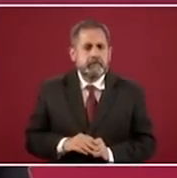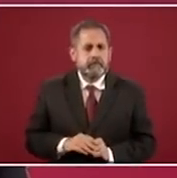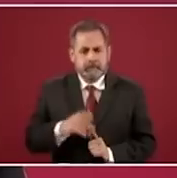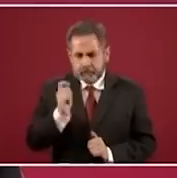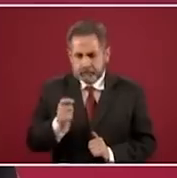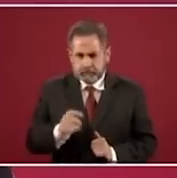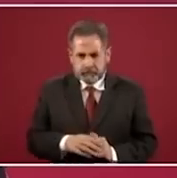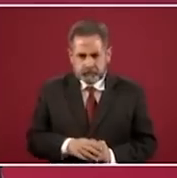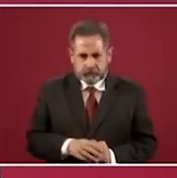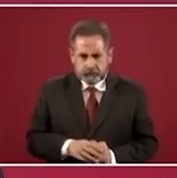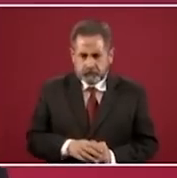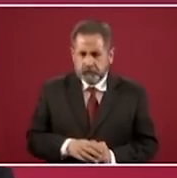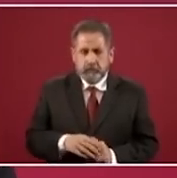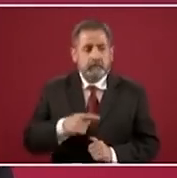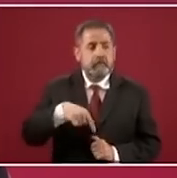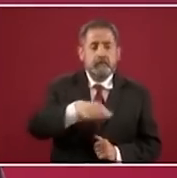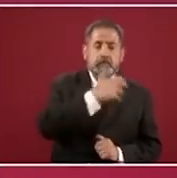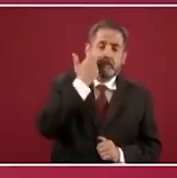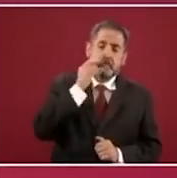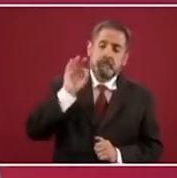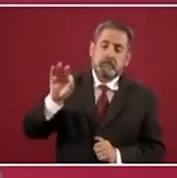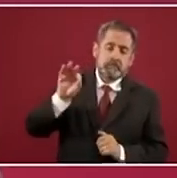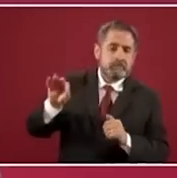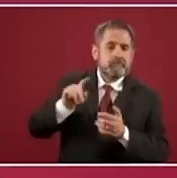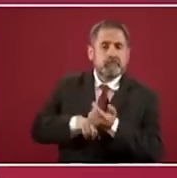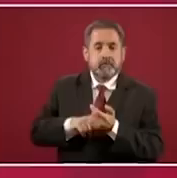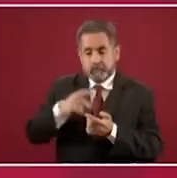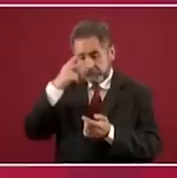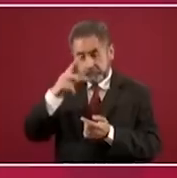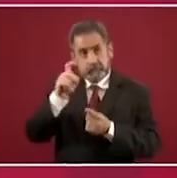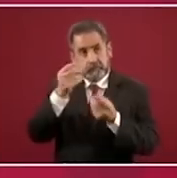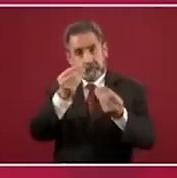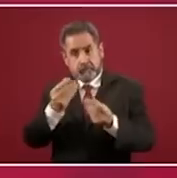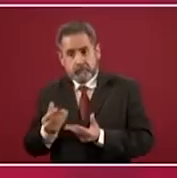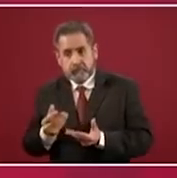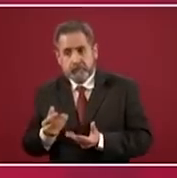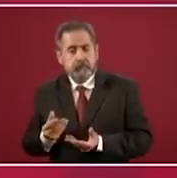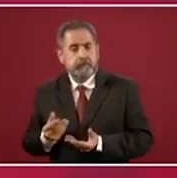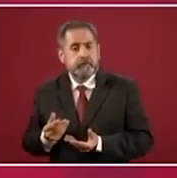se habla de que el agua que recibe México